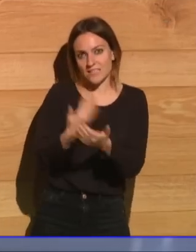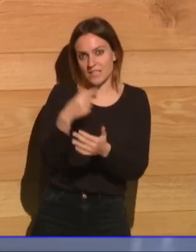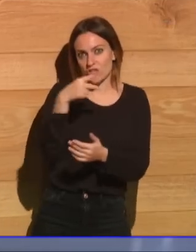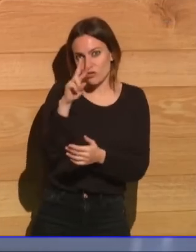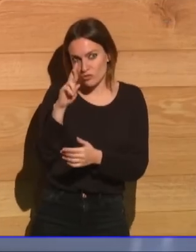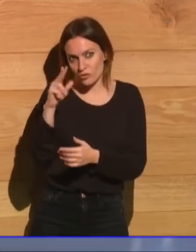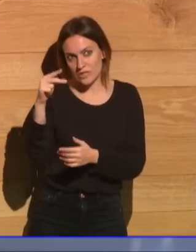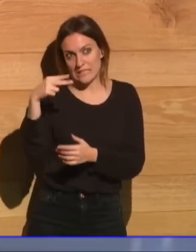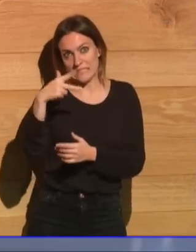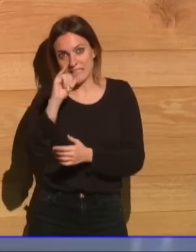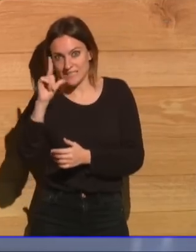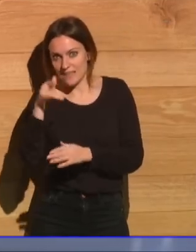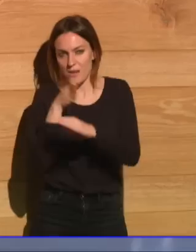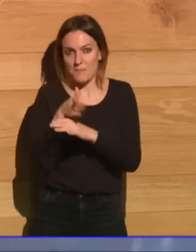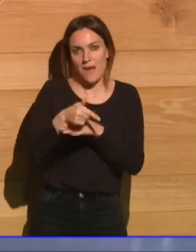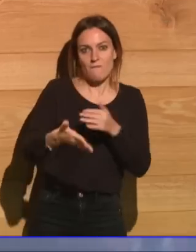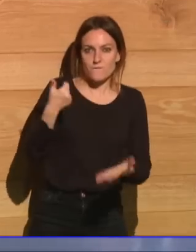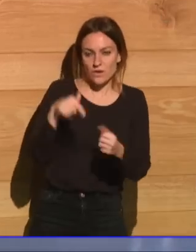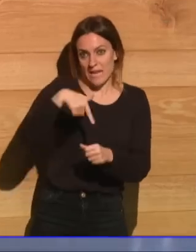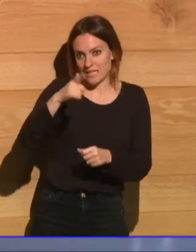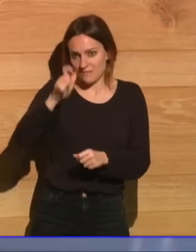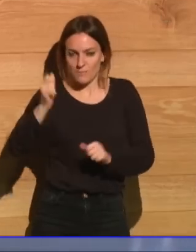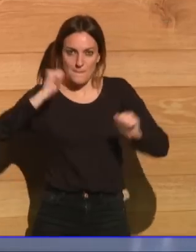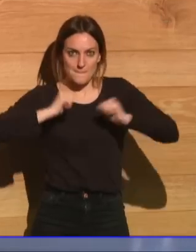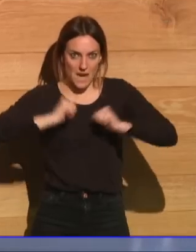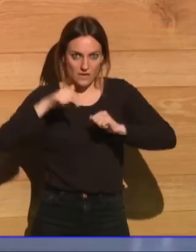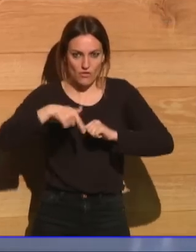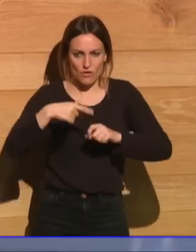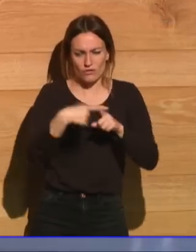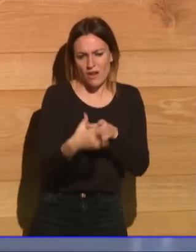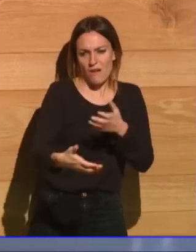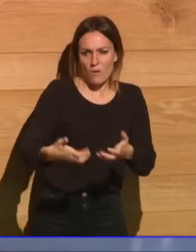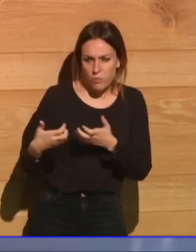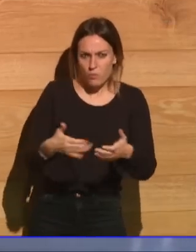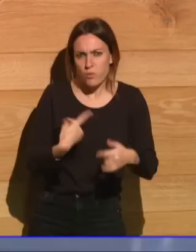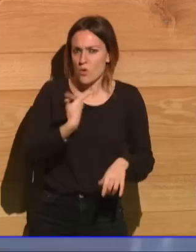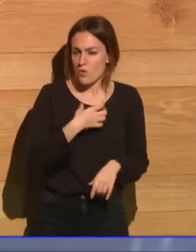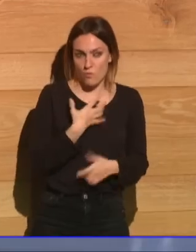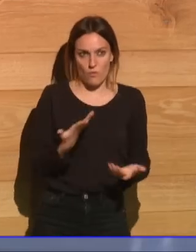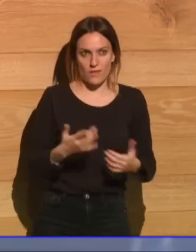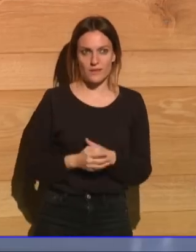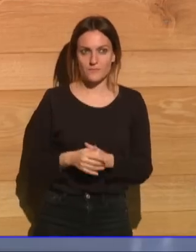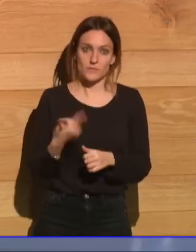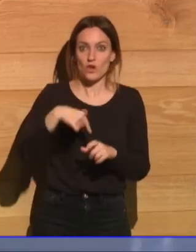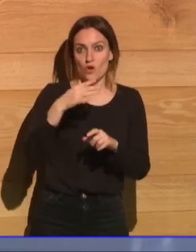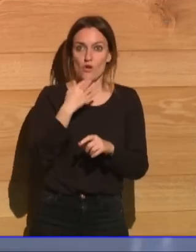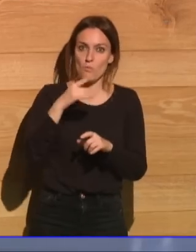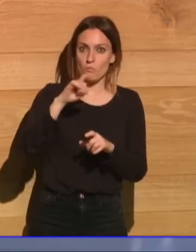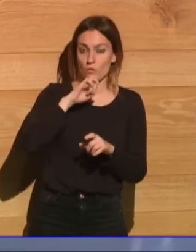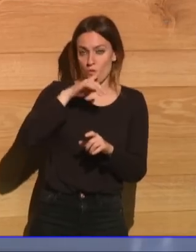a retirar todo aquello. Escúchame. Ese señor tan mayor no podía con los cascotes. No sé, no es como las películas que lo quitas